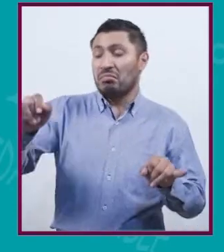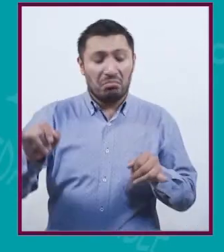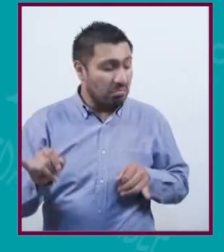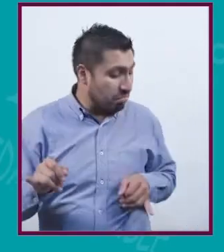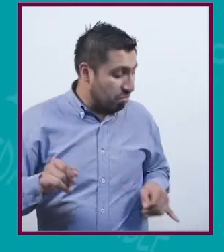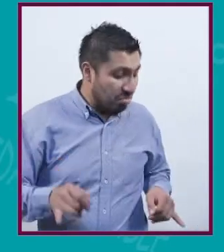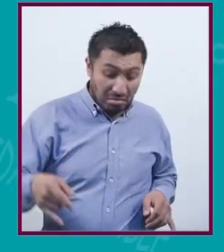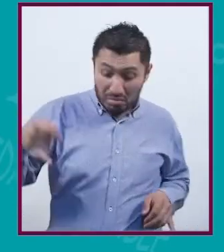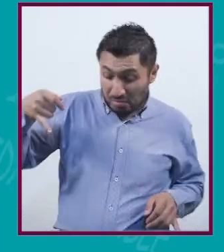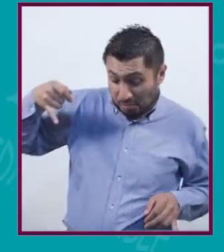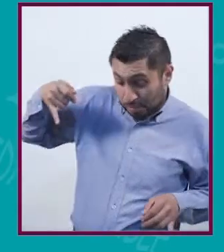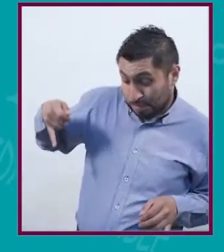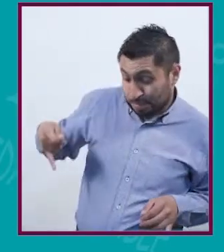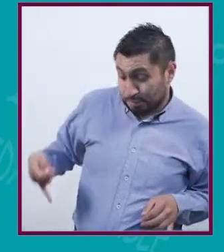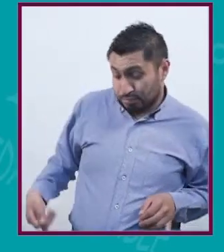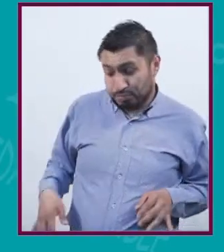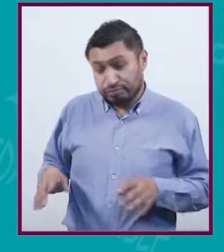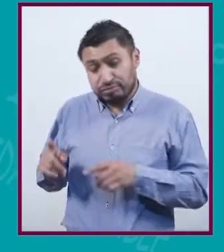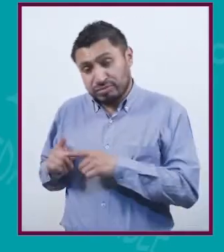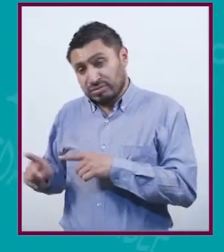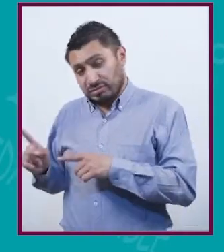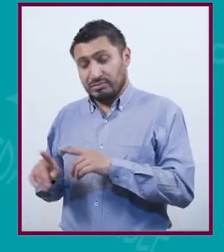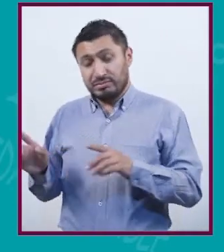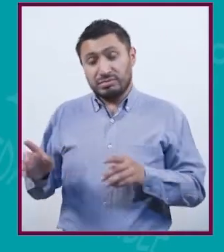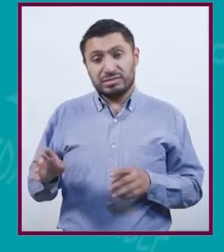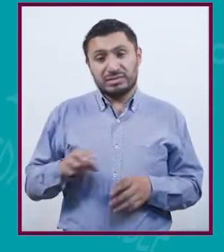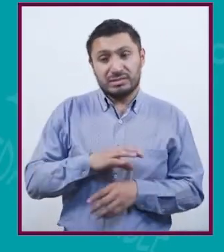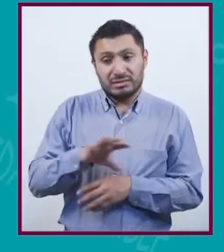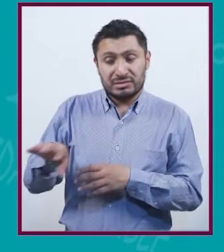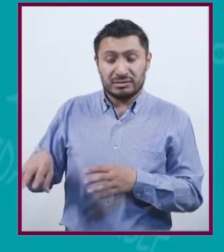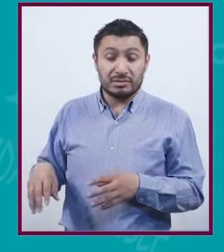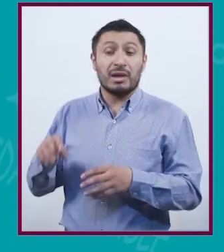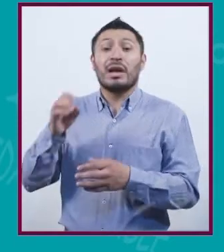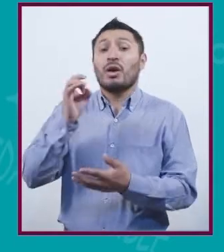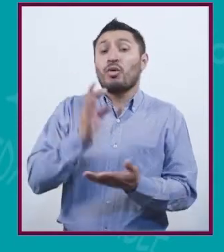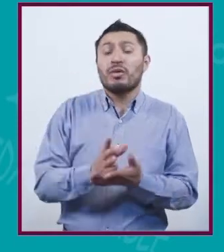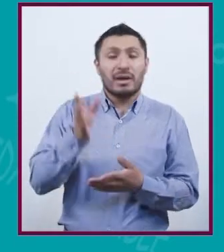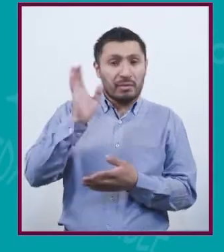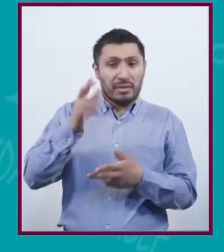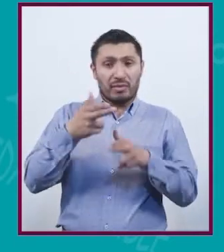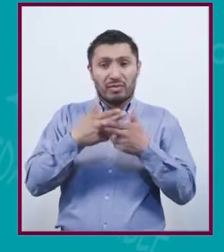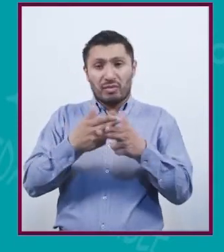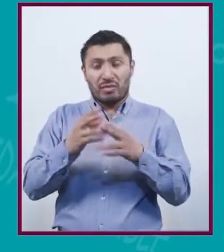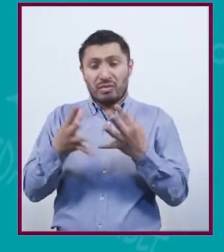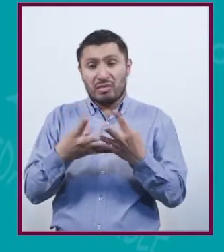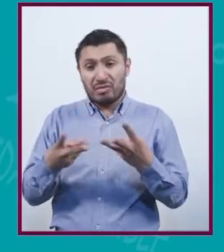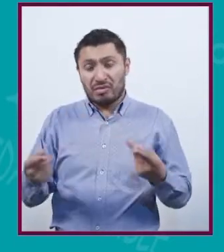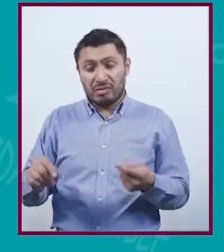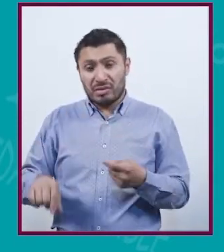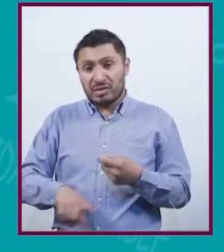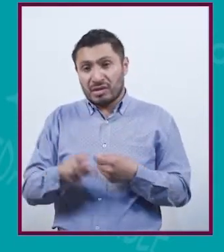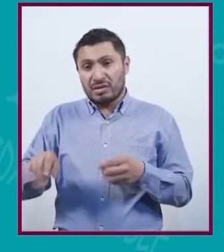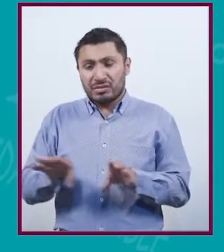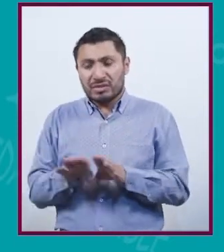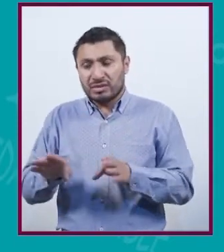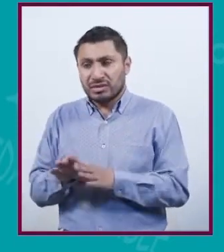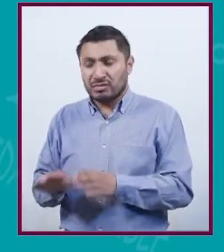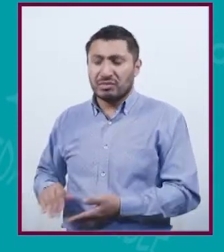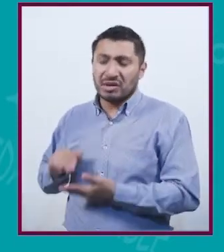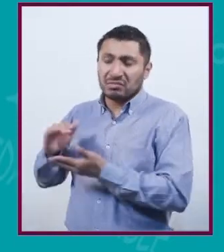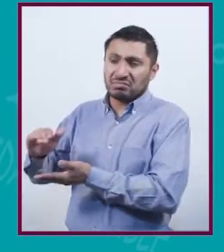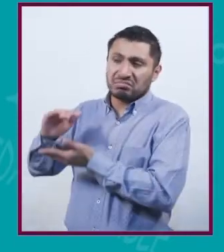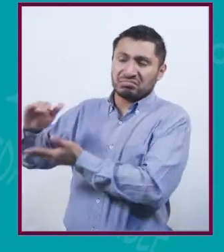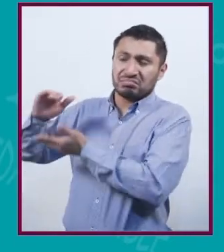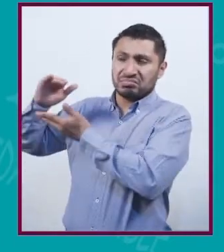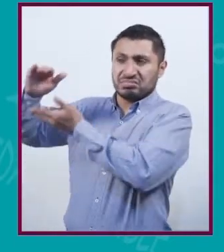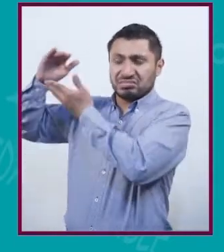del recinto, específicamente en profundas fosas comunes, y solamente mientras sus huesos se secaban, pues después de